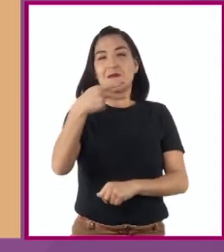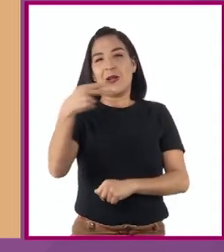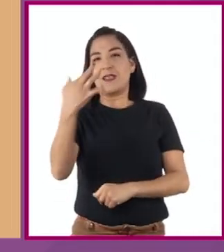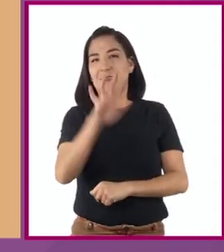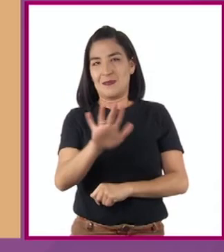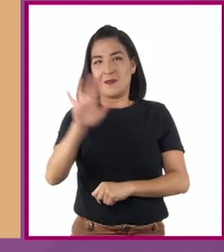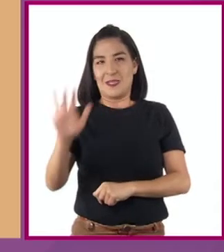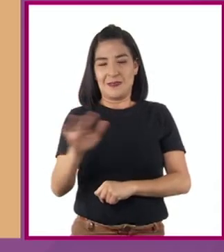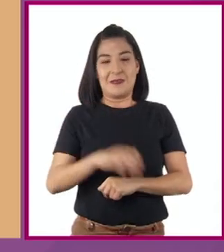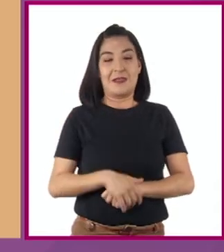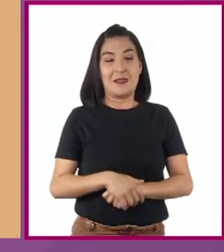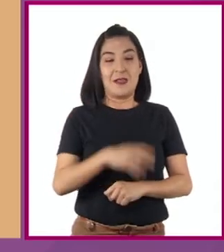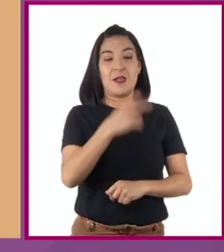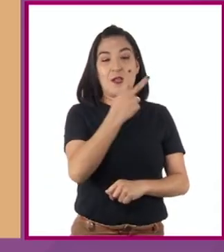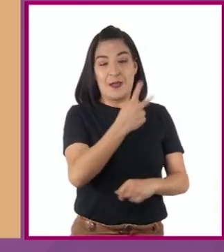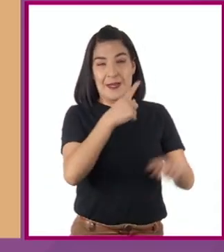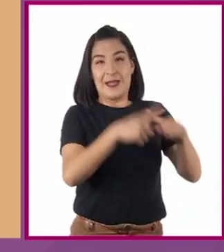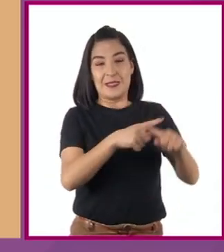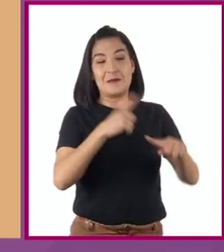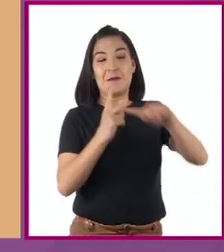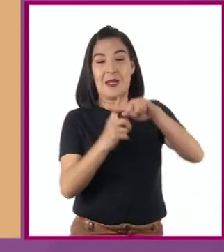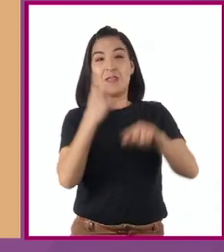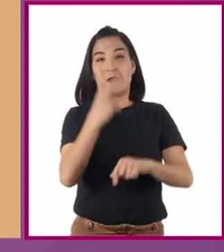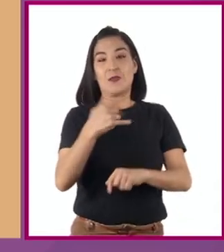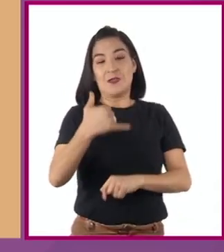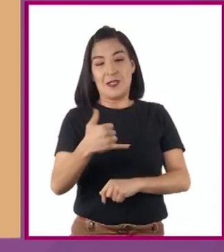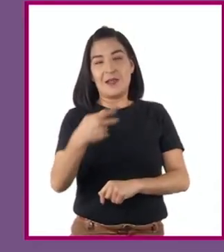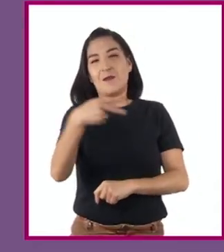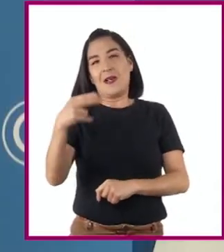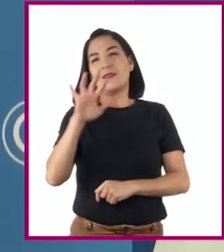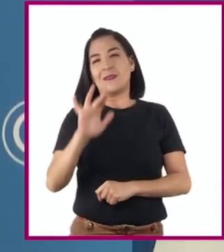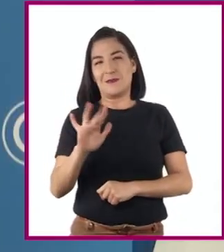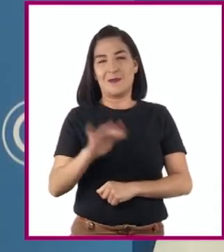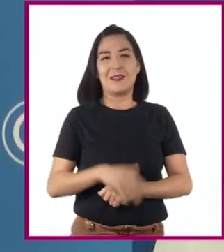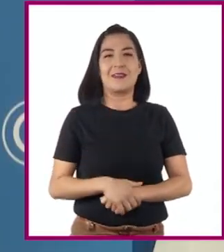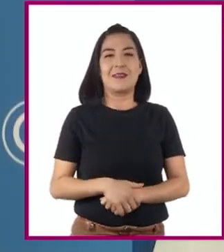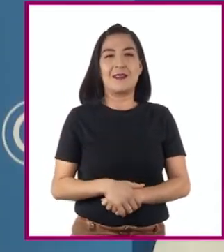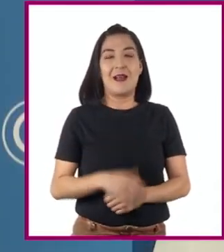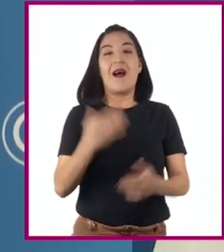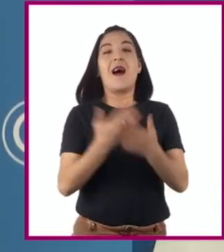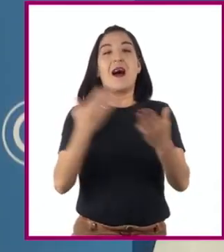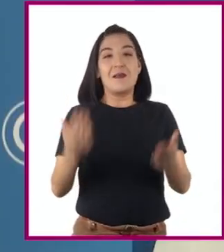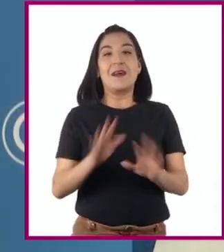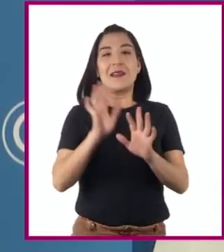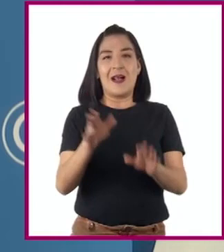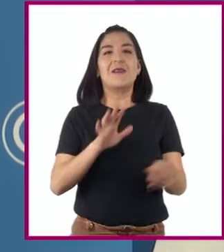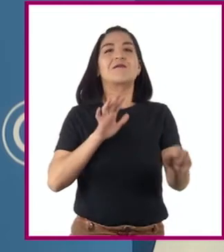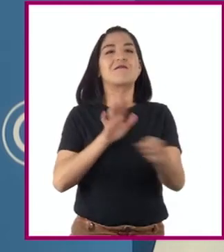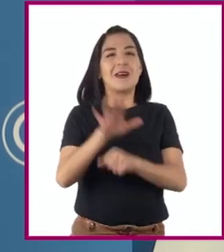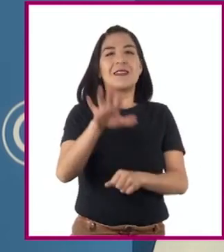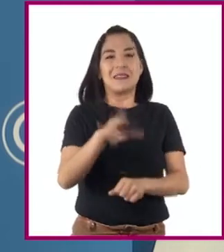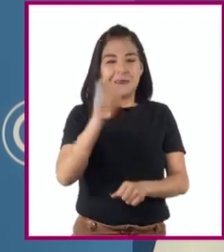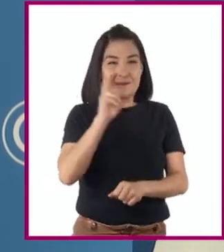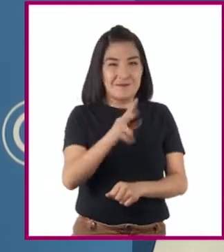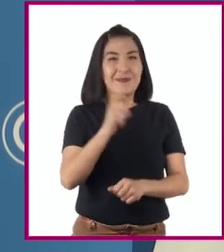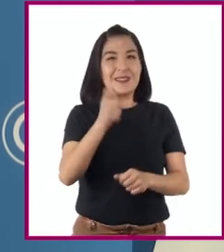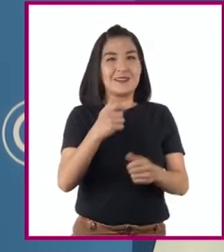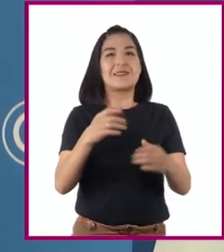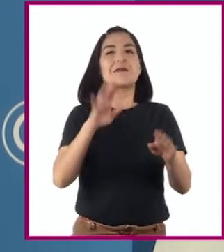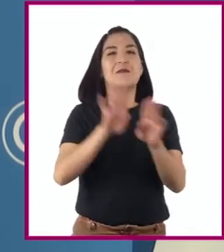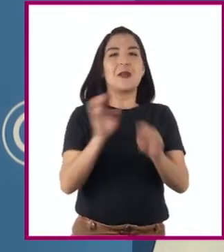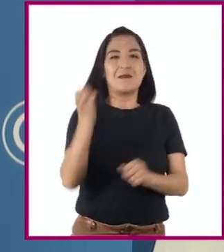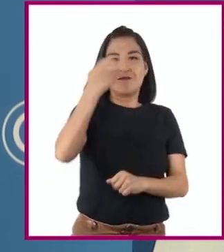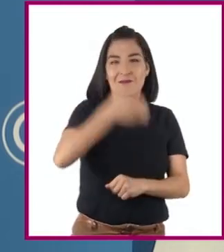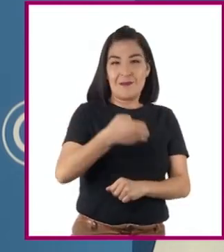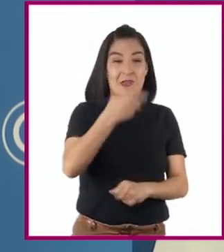X más 2Y igual a 50. Ahora que hemos determinado un sistema de ecuaciones